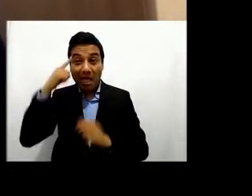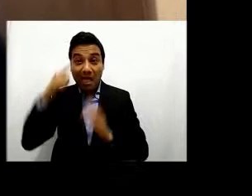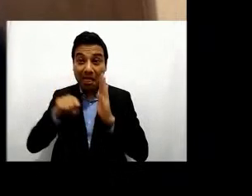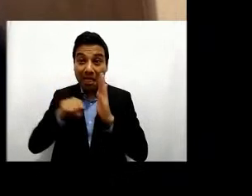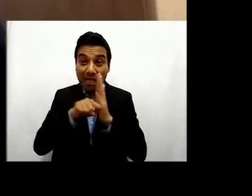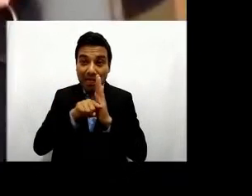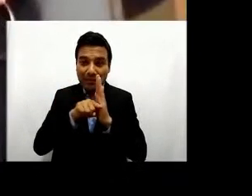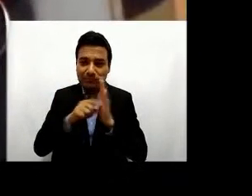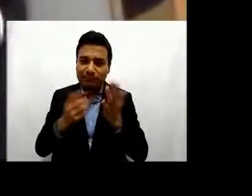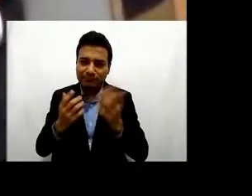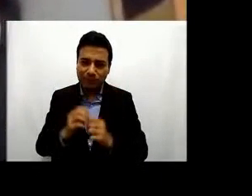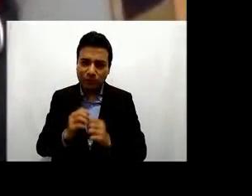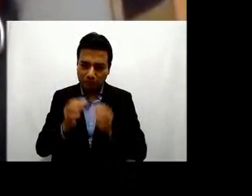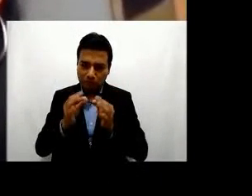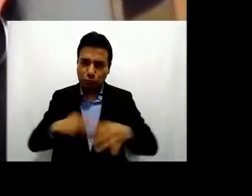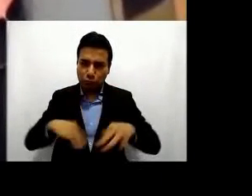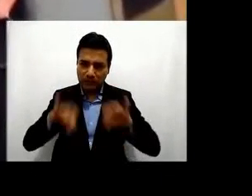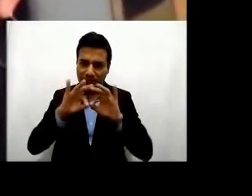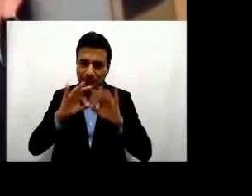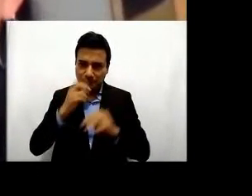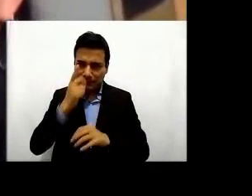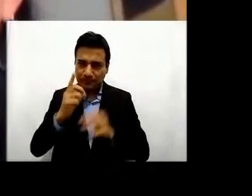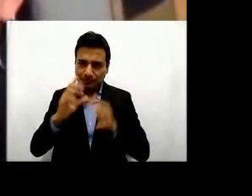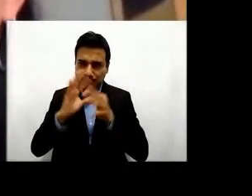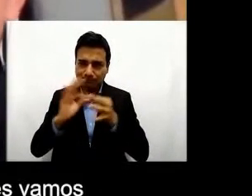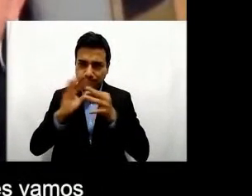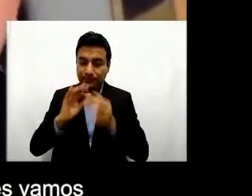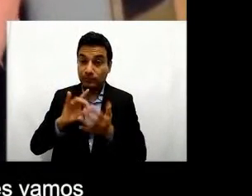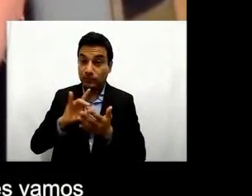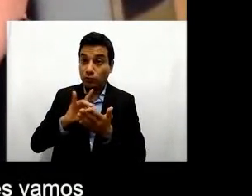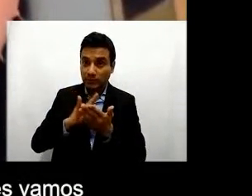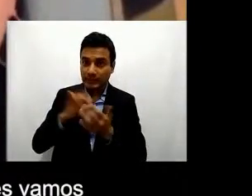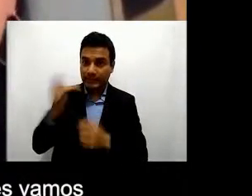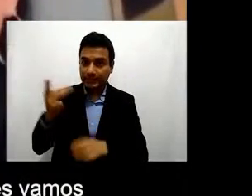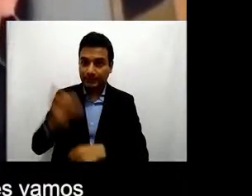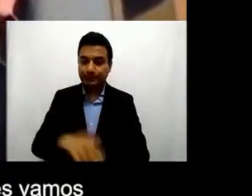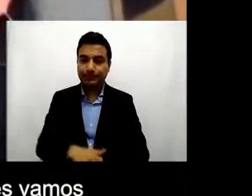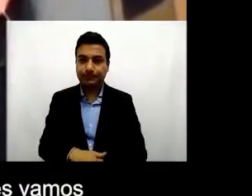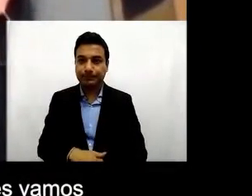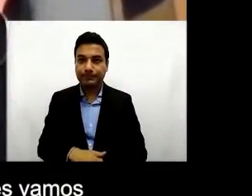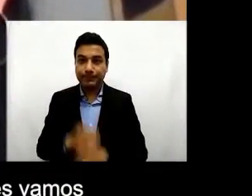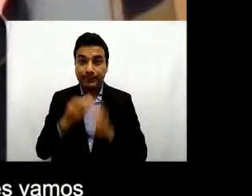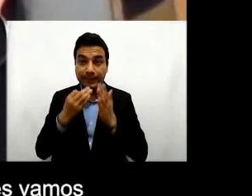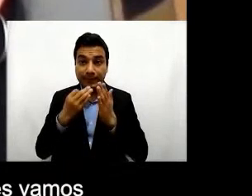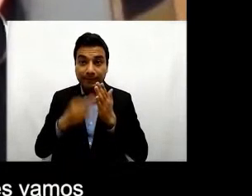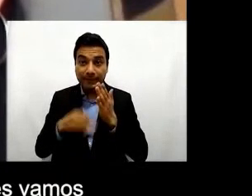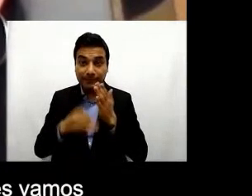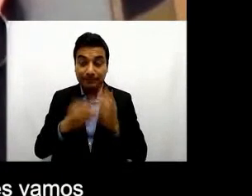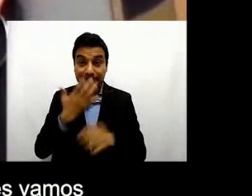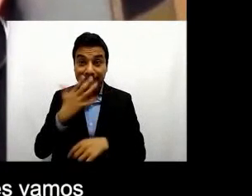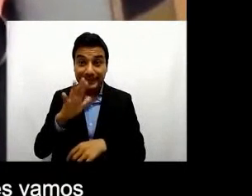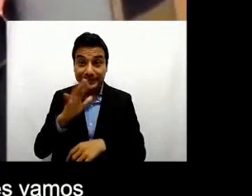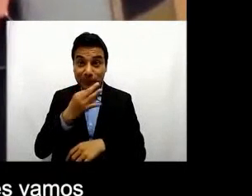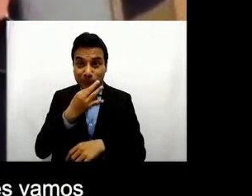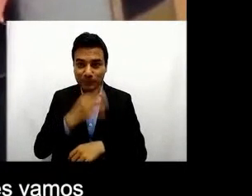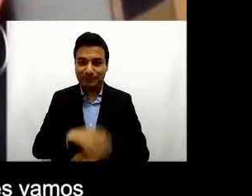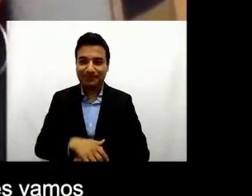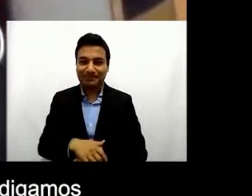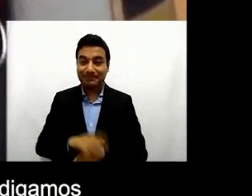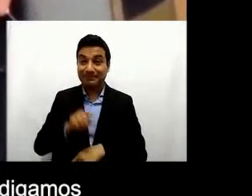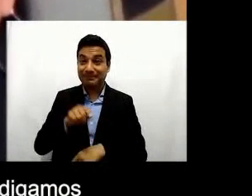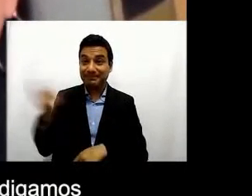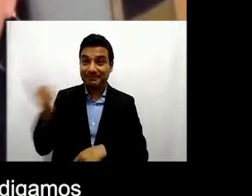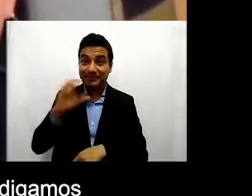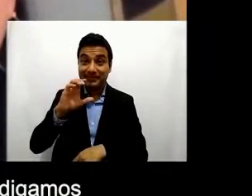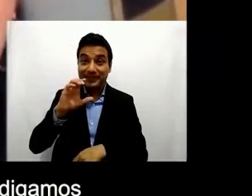también. Claro, muchísimas gracias, Aristeo. Vamos a 10 minutos de conversación, entonces vamos con Camila.